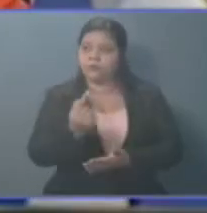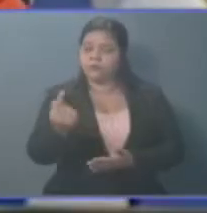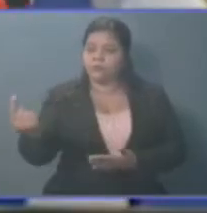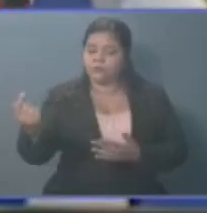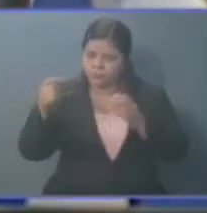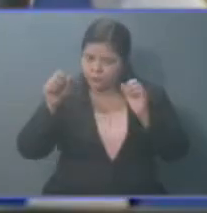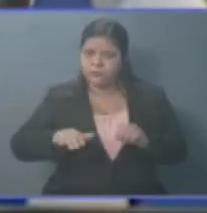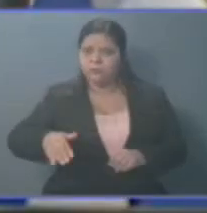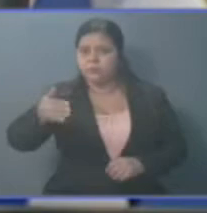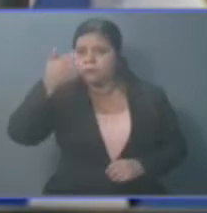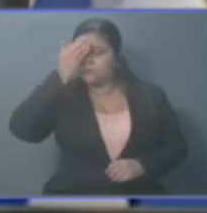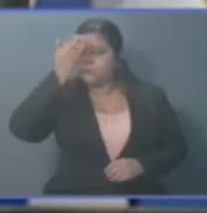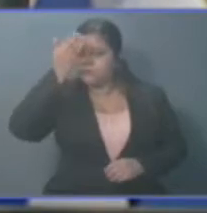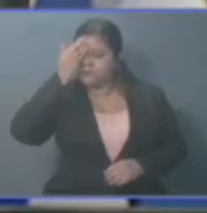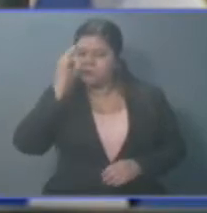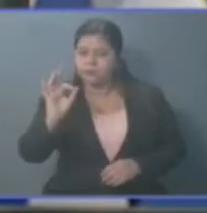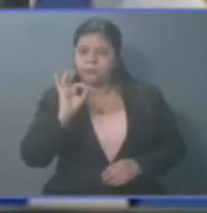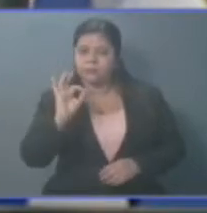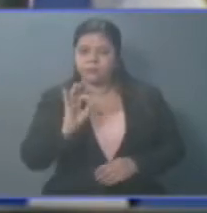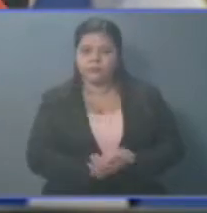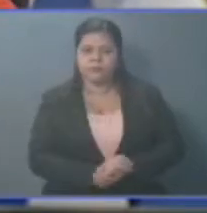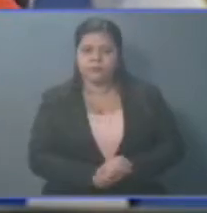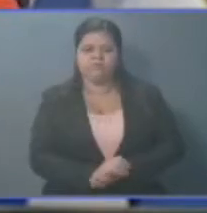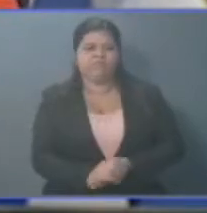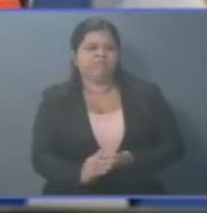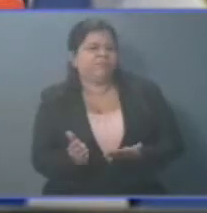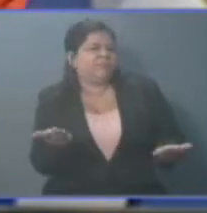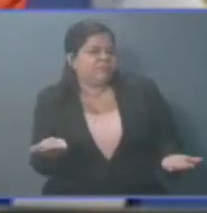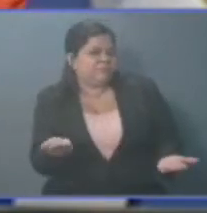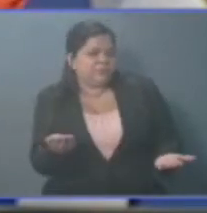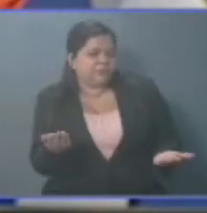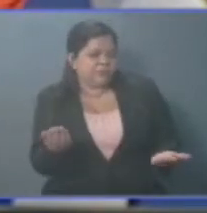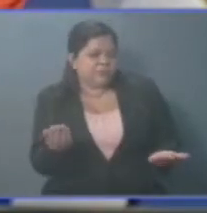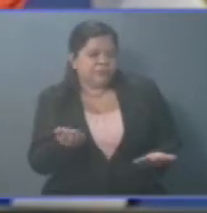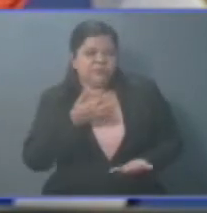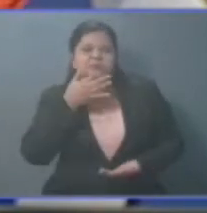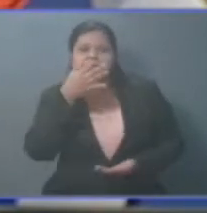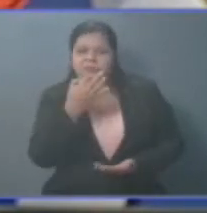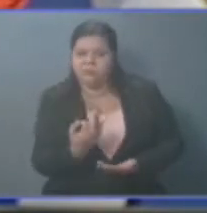conocer qué es lo que en realidad ocurre.